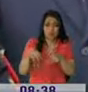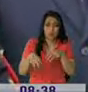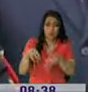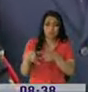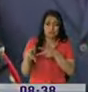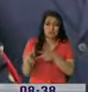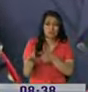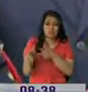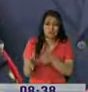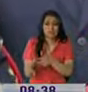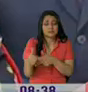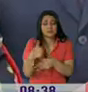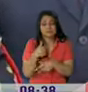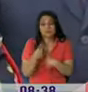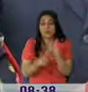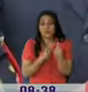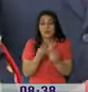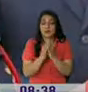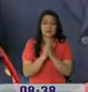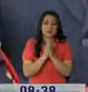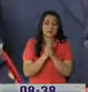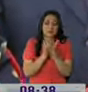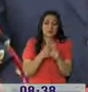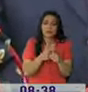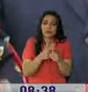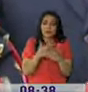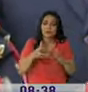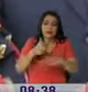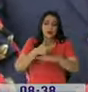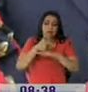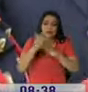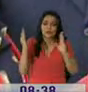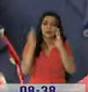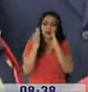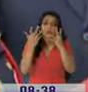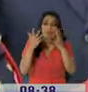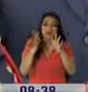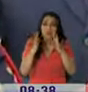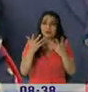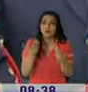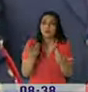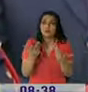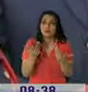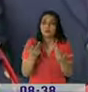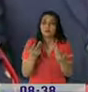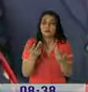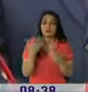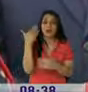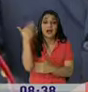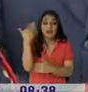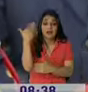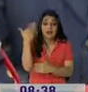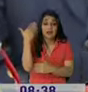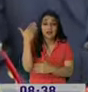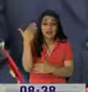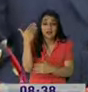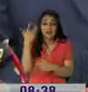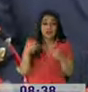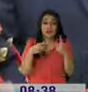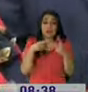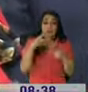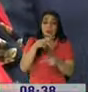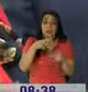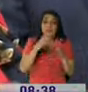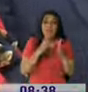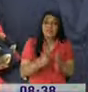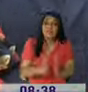eso. Entonces yo aquí hago un pedido formal también directamente a las autoridades, ya sea directamente con el señor alcalde o con el señor prefecto de